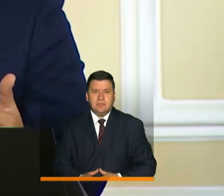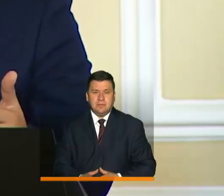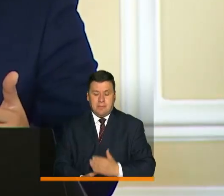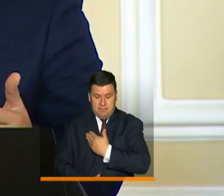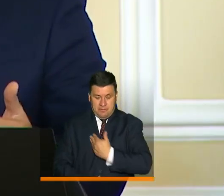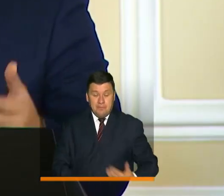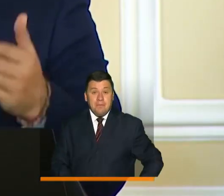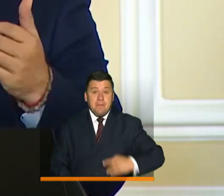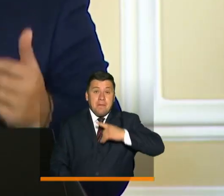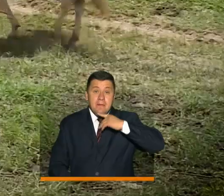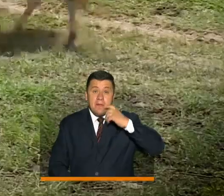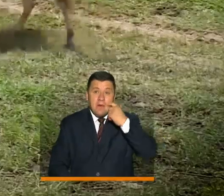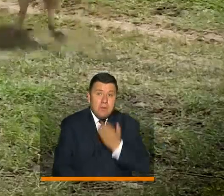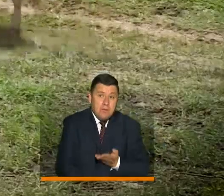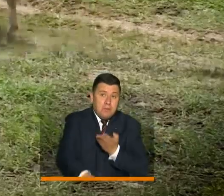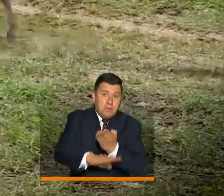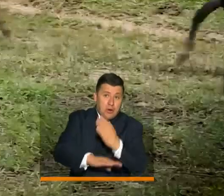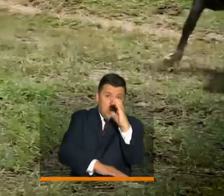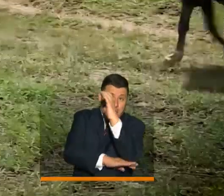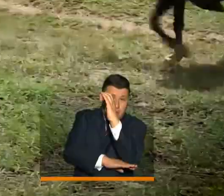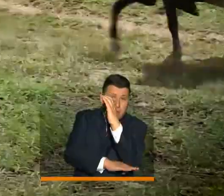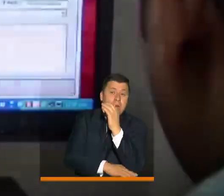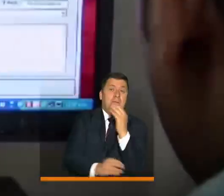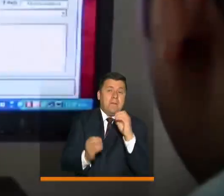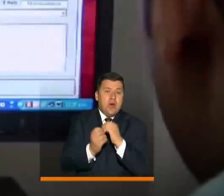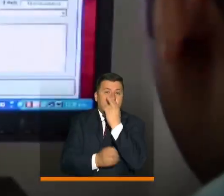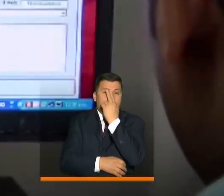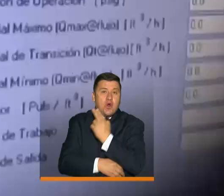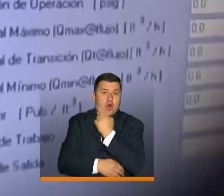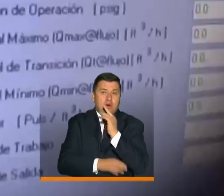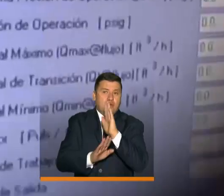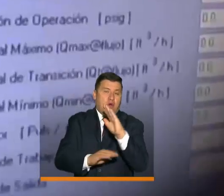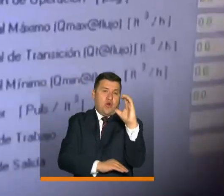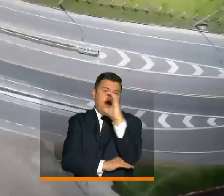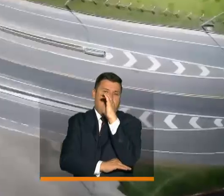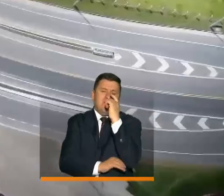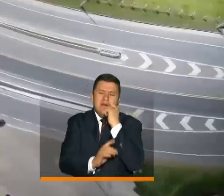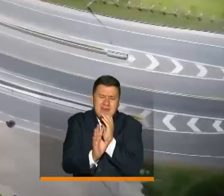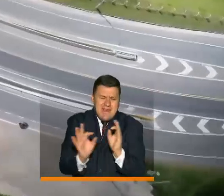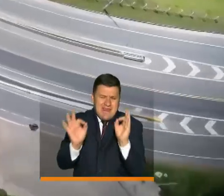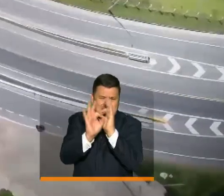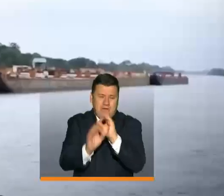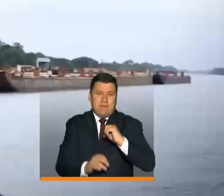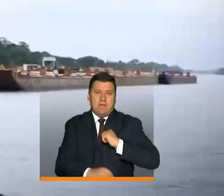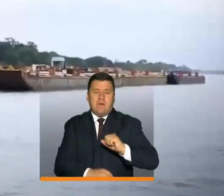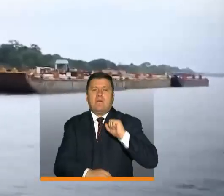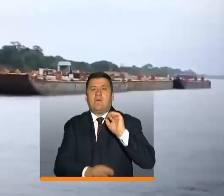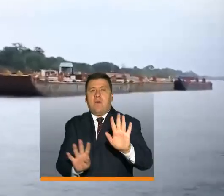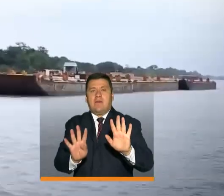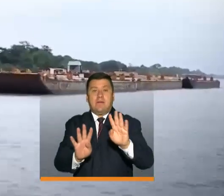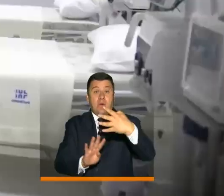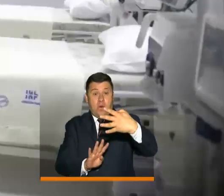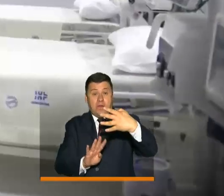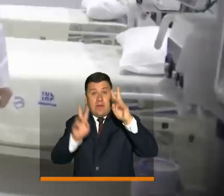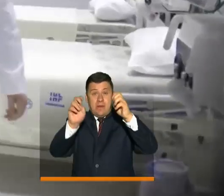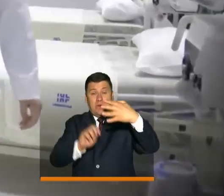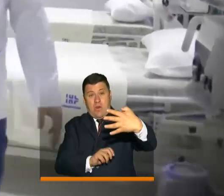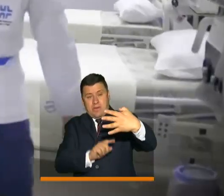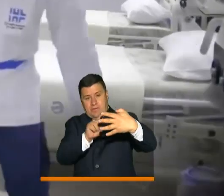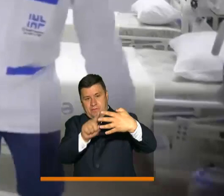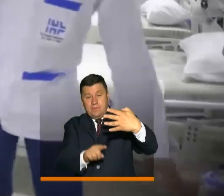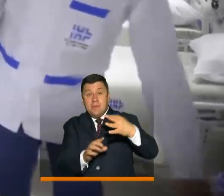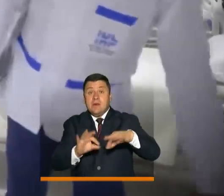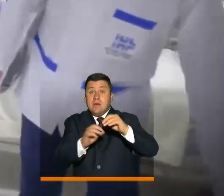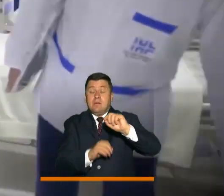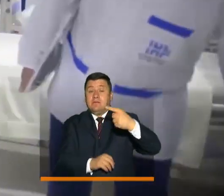El presidente Iván Duque le planteó al país un nuevo compromiso por Colombia enfocado en 4 grandes temas y teniendo a la salud